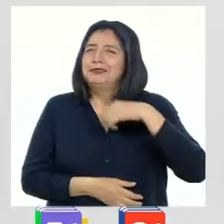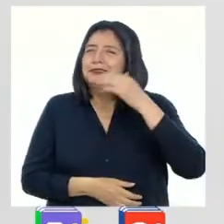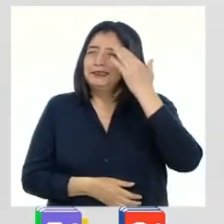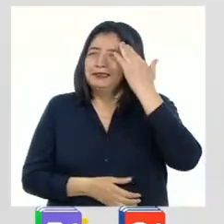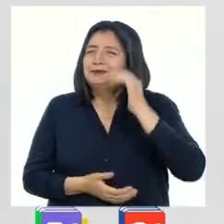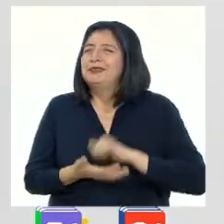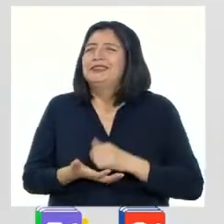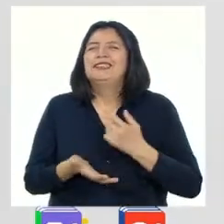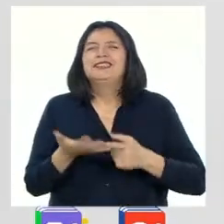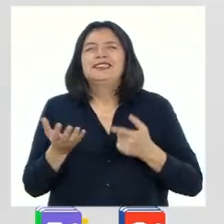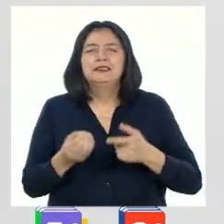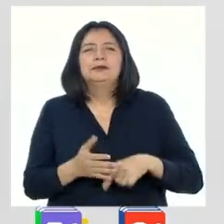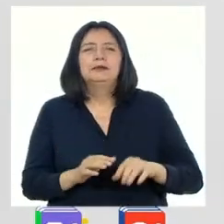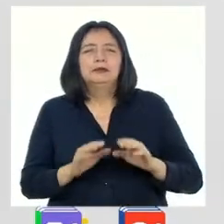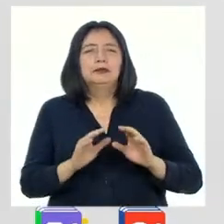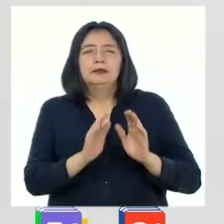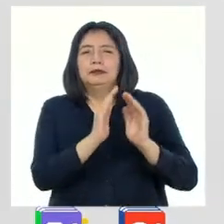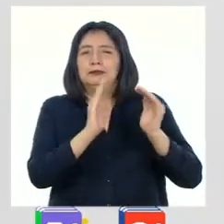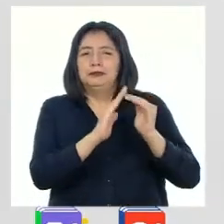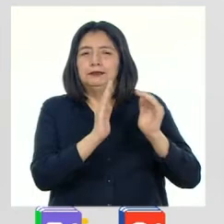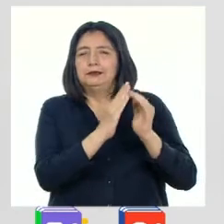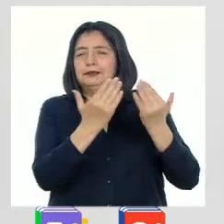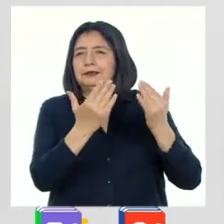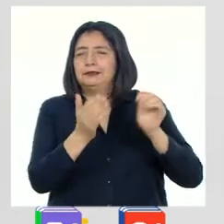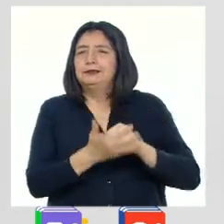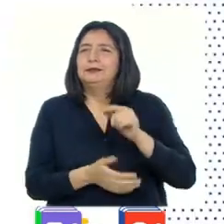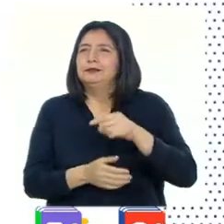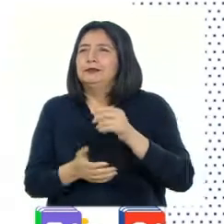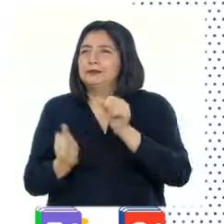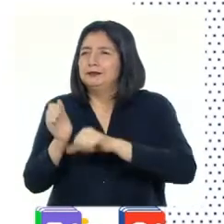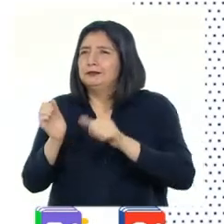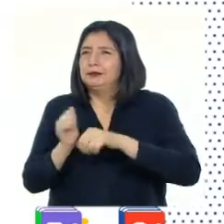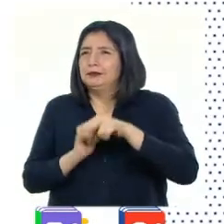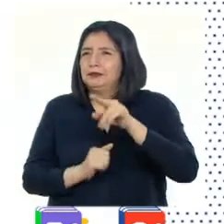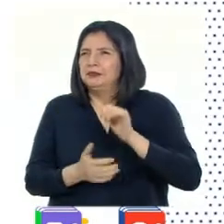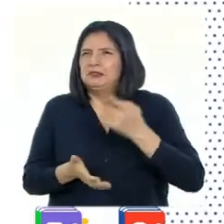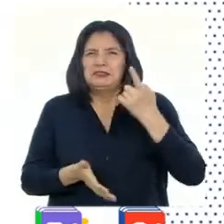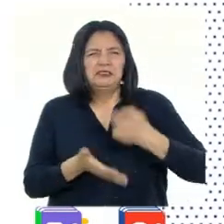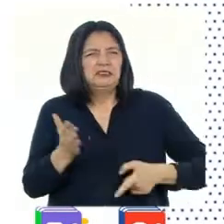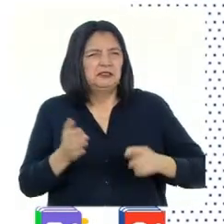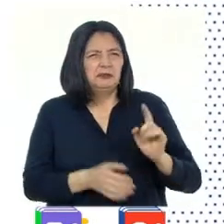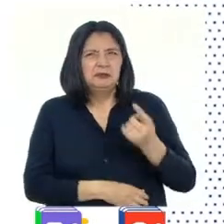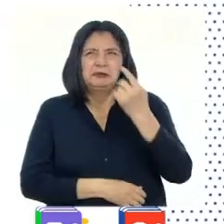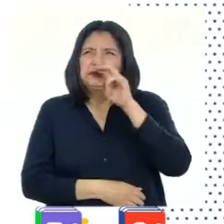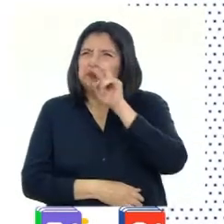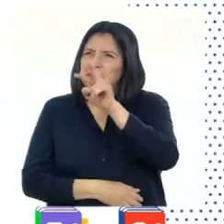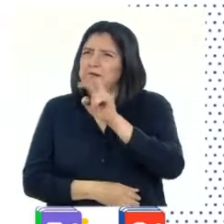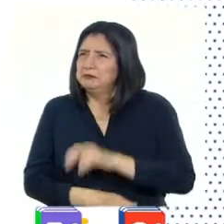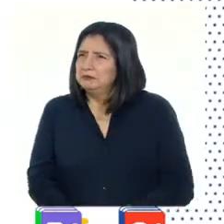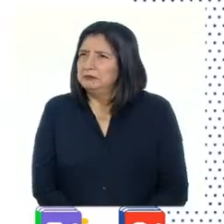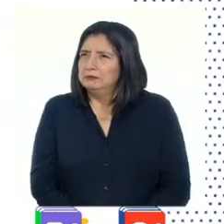a detalle el retablo de los hermanos Quispe Flores. ¿Qué es lo primero que ven?